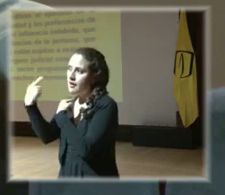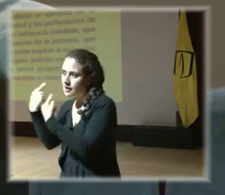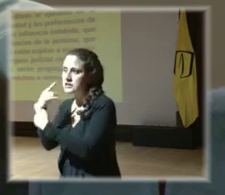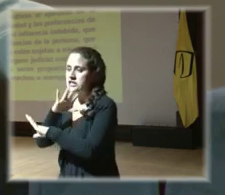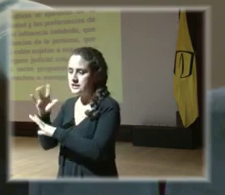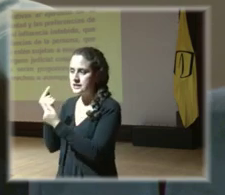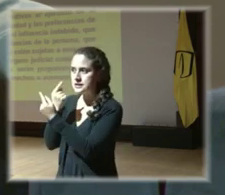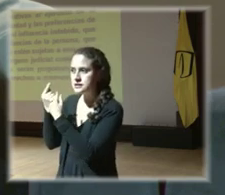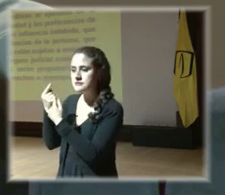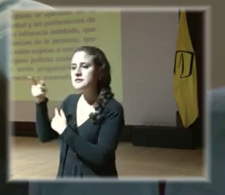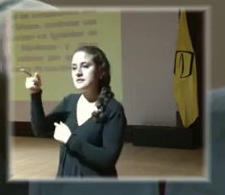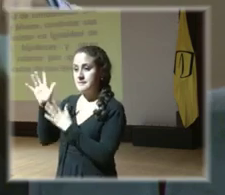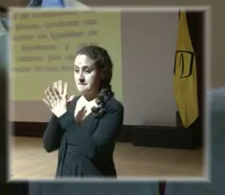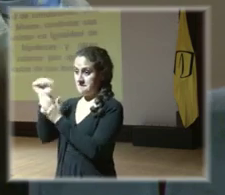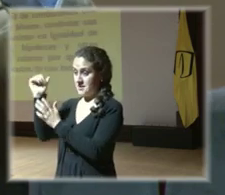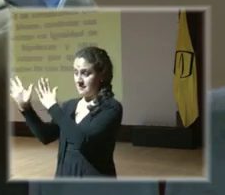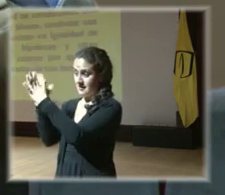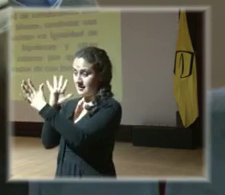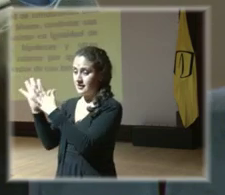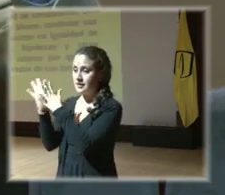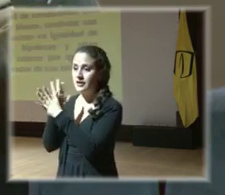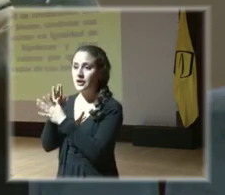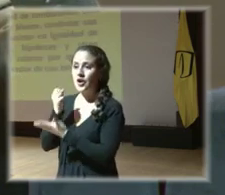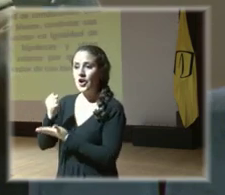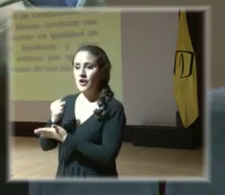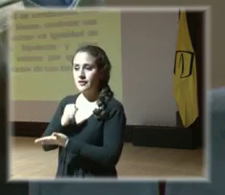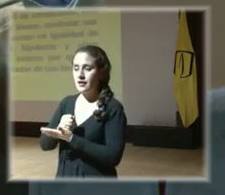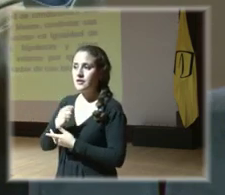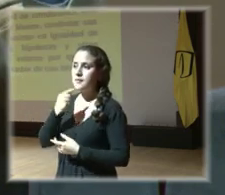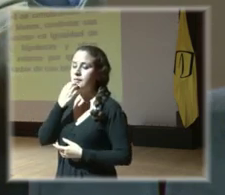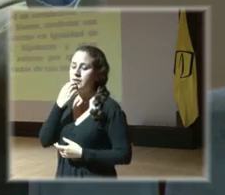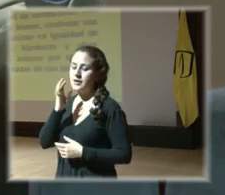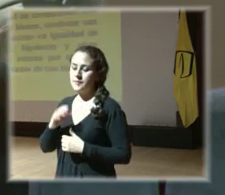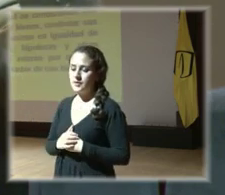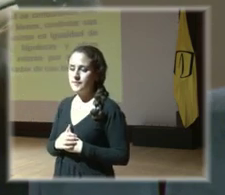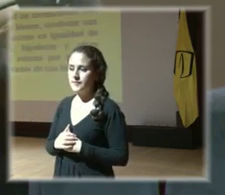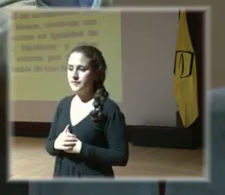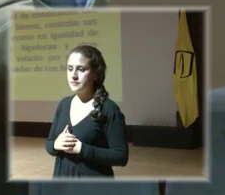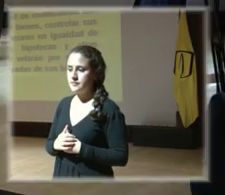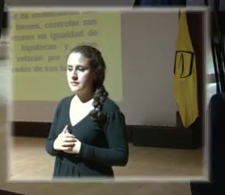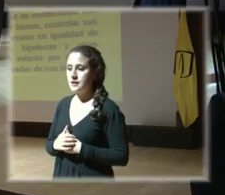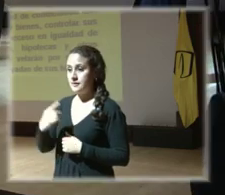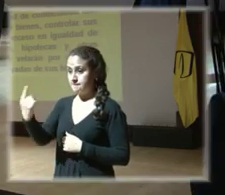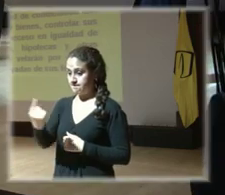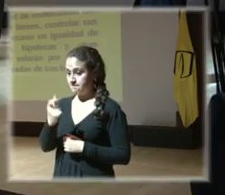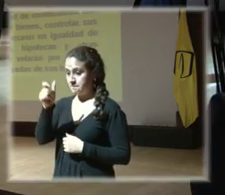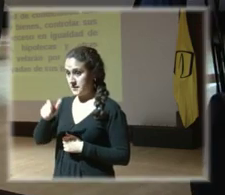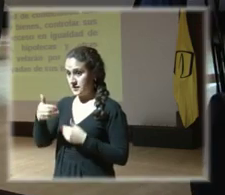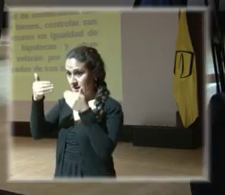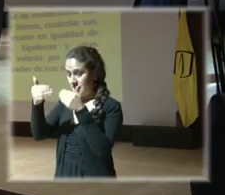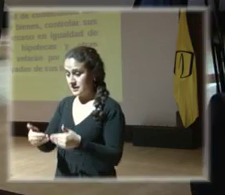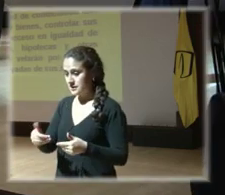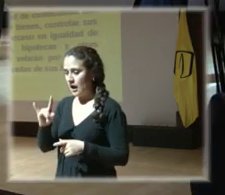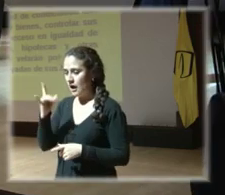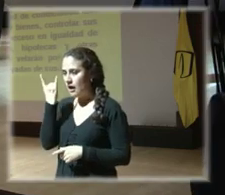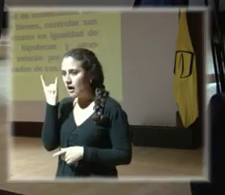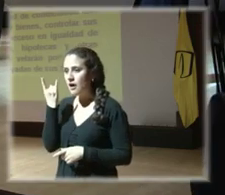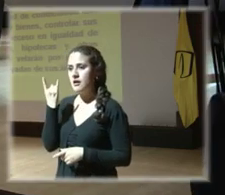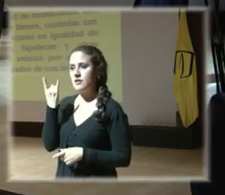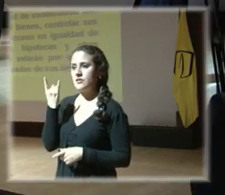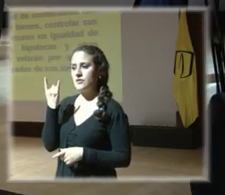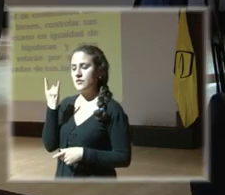platicado, ellos nos dicen que ellos, si hubiera pasado, ¿no? Si una persona con discapacidad se vio involucrada